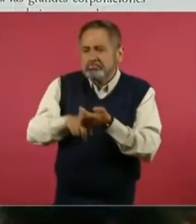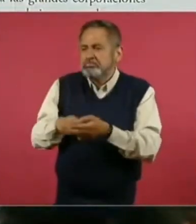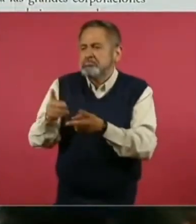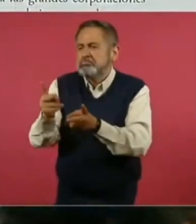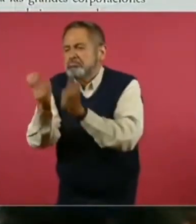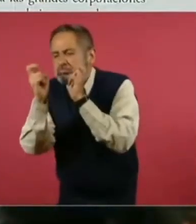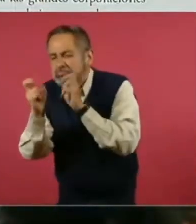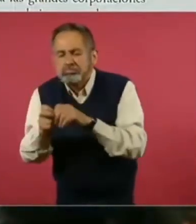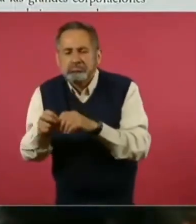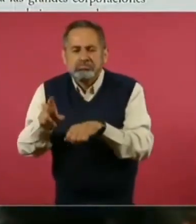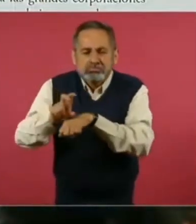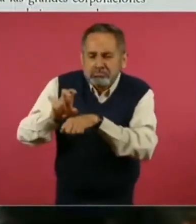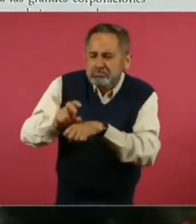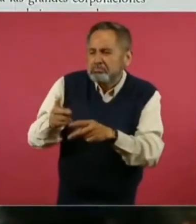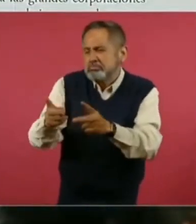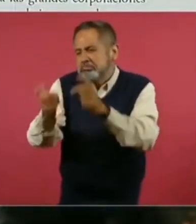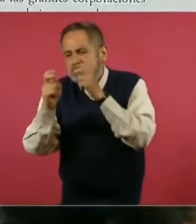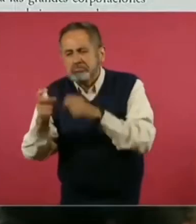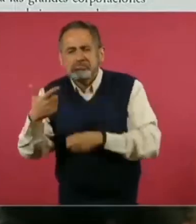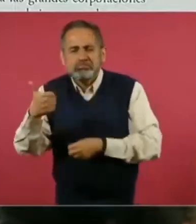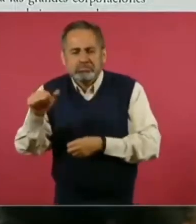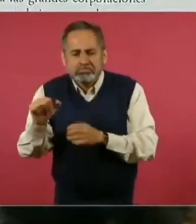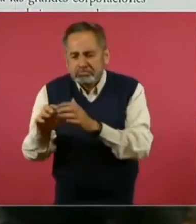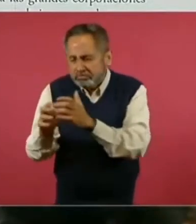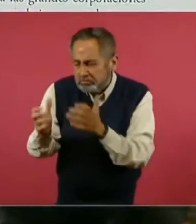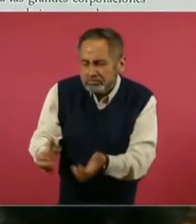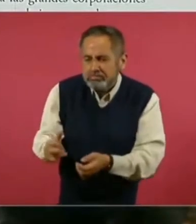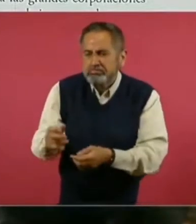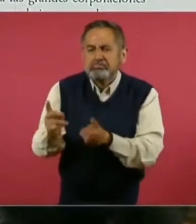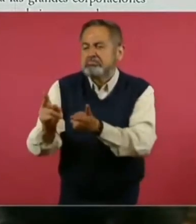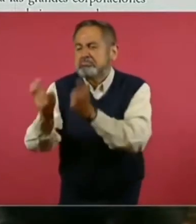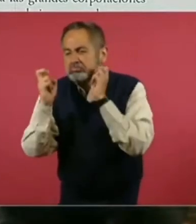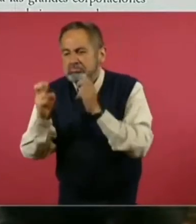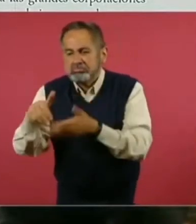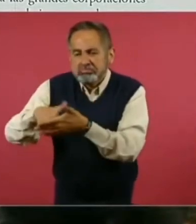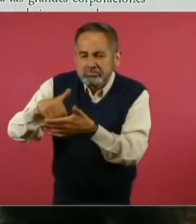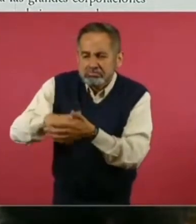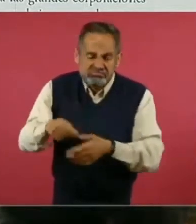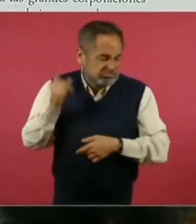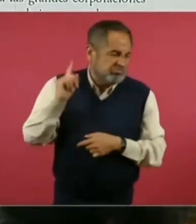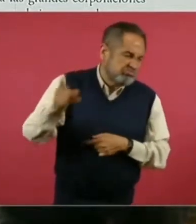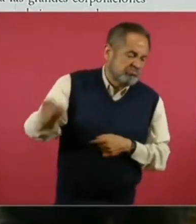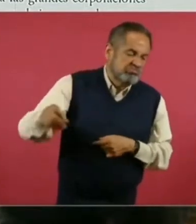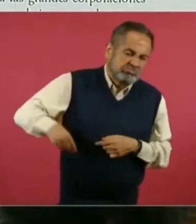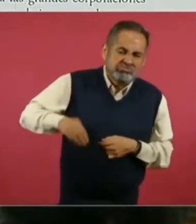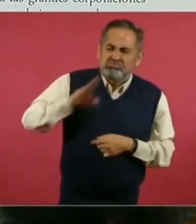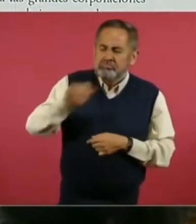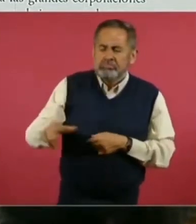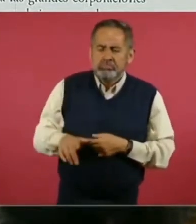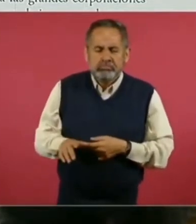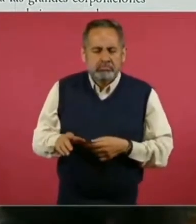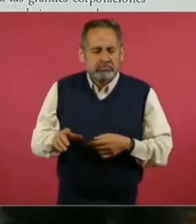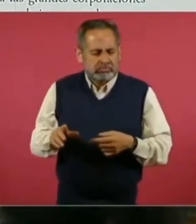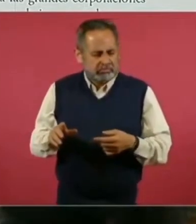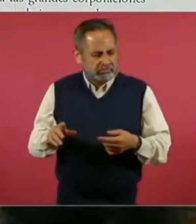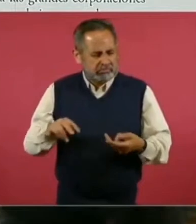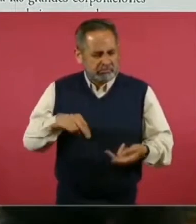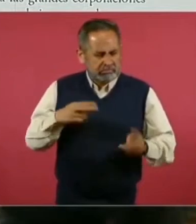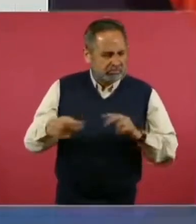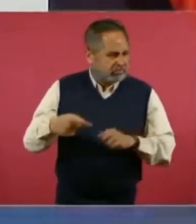que se robaba un cilindro de gas, que se robaba una bolsa en el mercado. Y los grandes